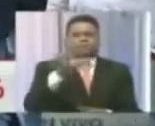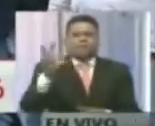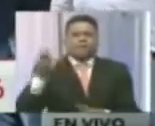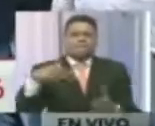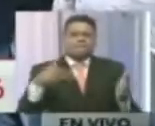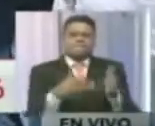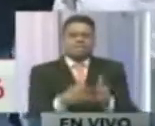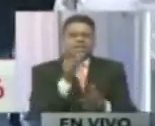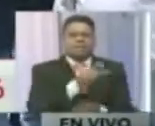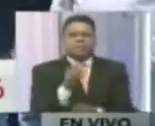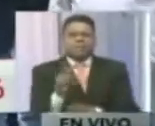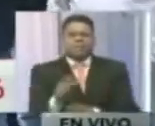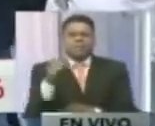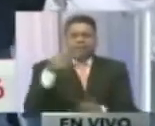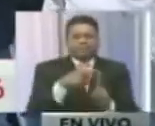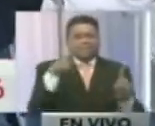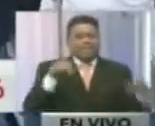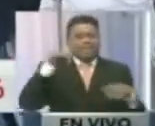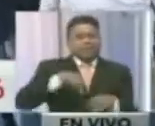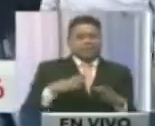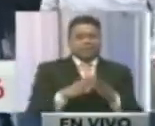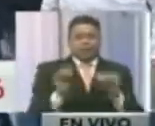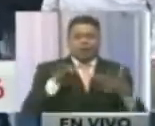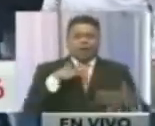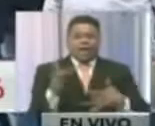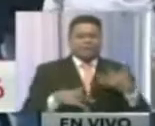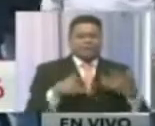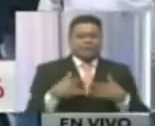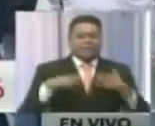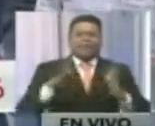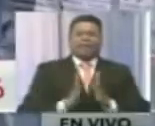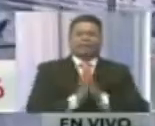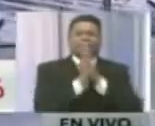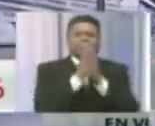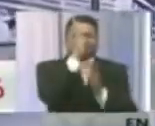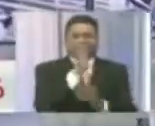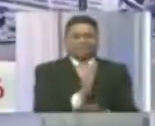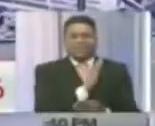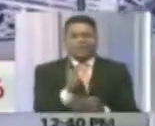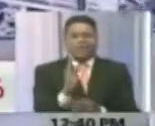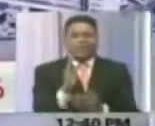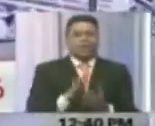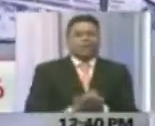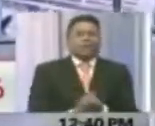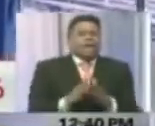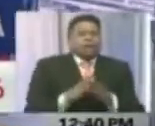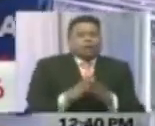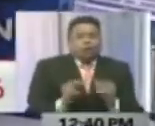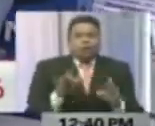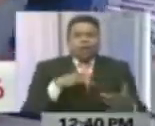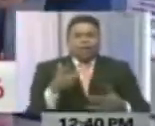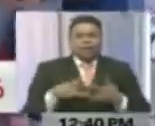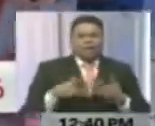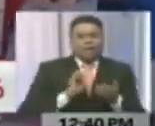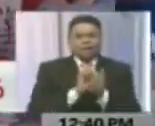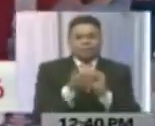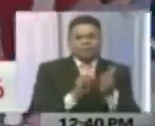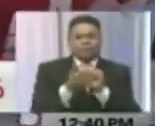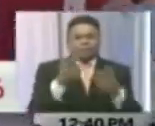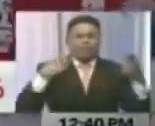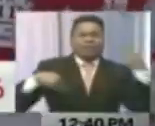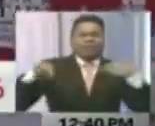estado, y desde aquí, bueno, todas las actividades religiosas, culturales, las actividades deportivas,